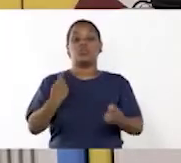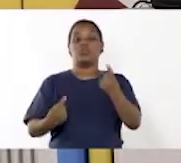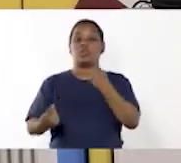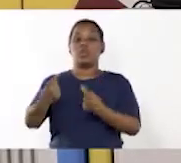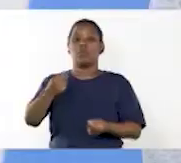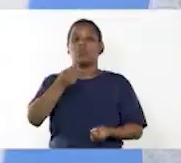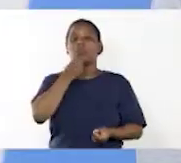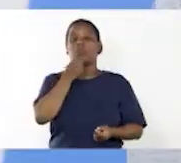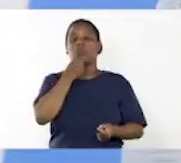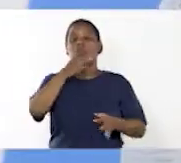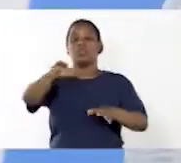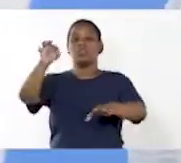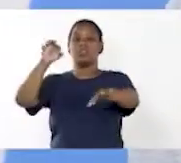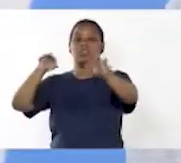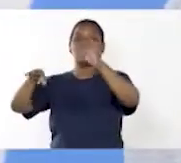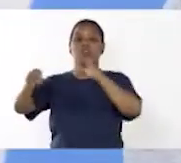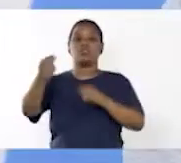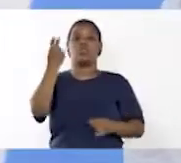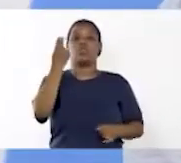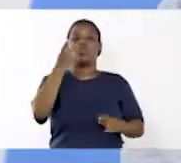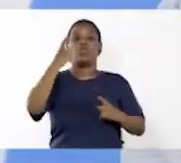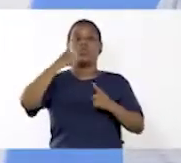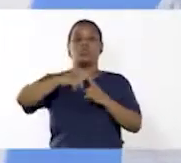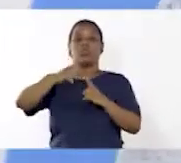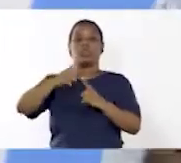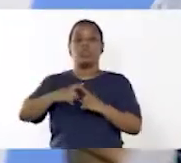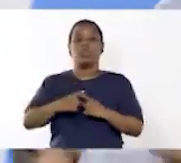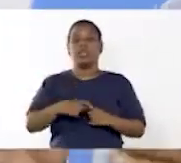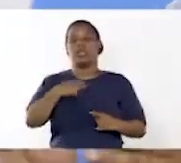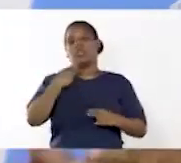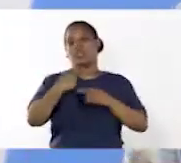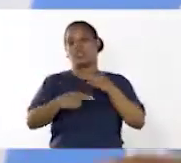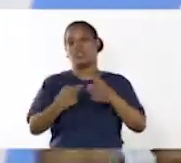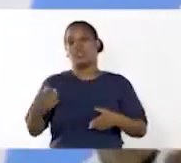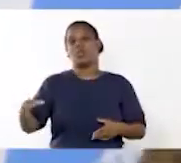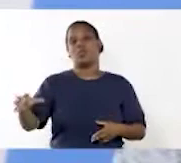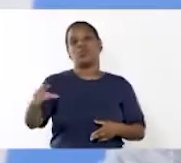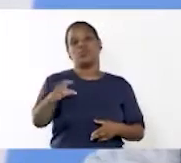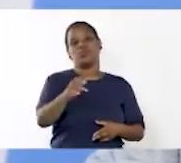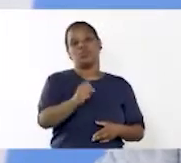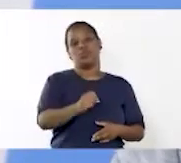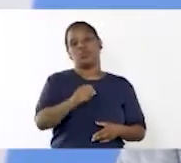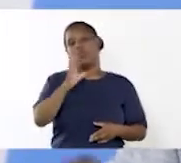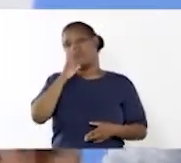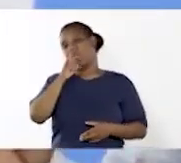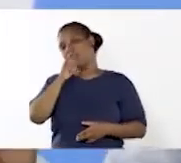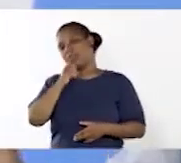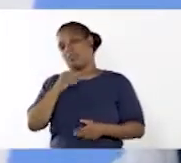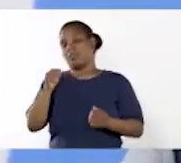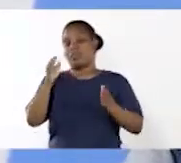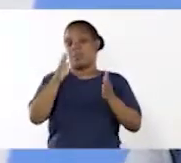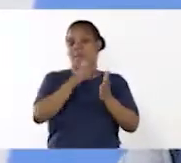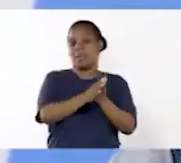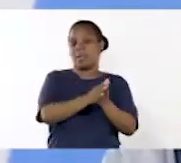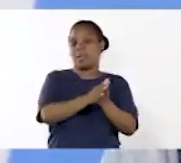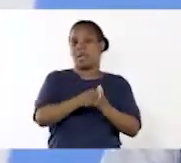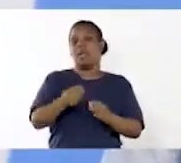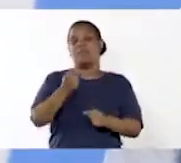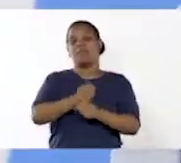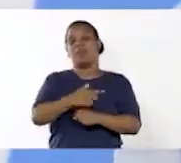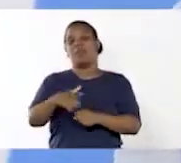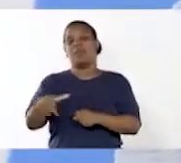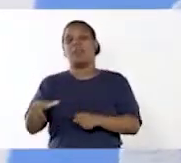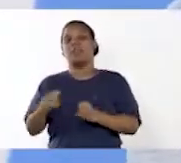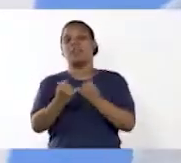tareas y realizarla con toda la calidad, porque la van a anexar, la van a unir al trabajo práctico integrador y